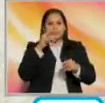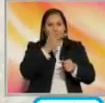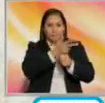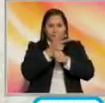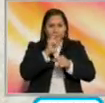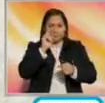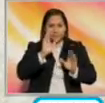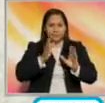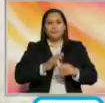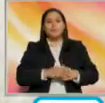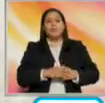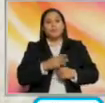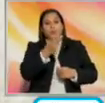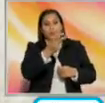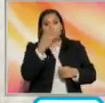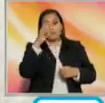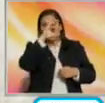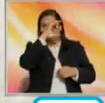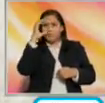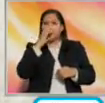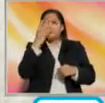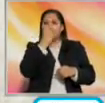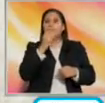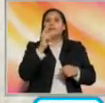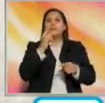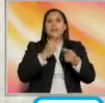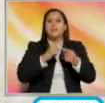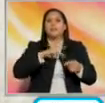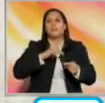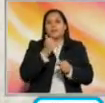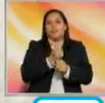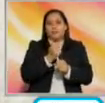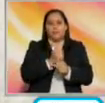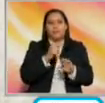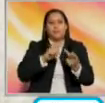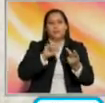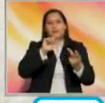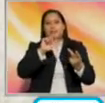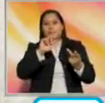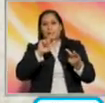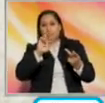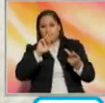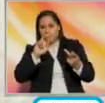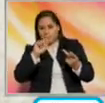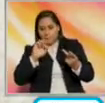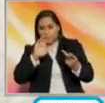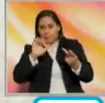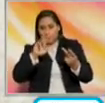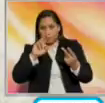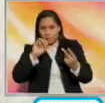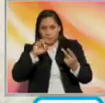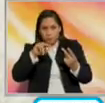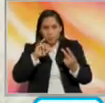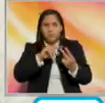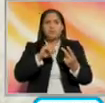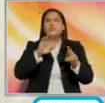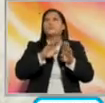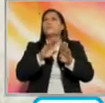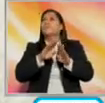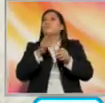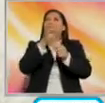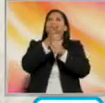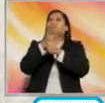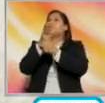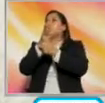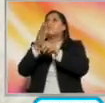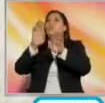una Esa foto es pregunta. muy padre. Esa, de esta foto, Es mi ¿quién es? bisabuelo Guau. con Alberto Baroni, un reportero, Sí. y están justamente tomando la nota de cómo